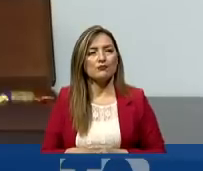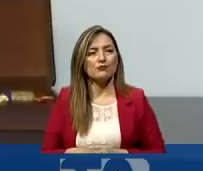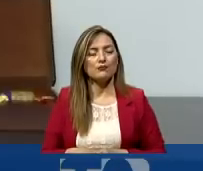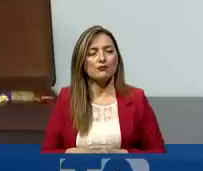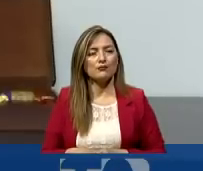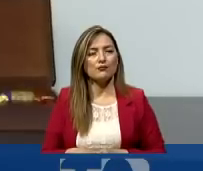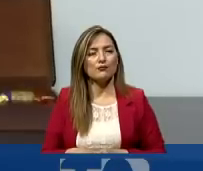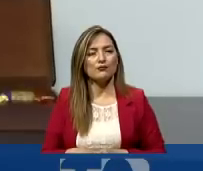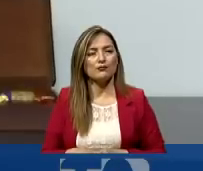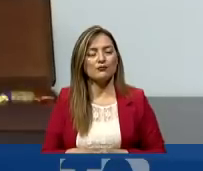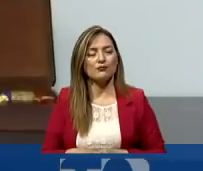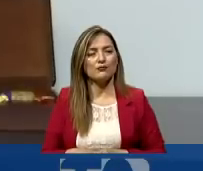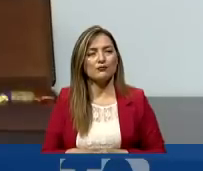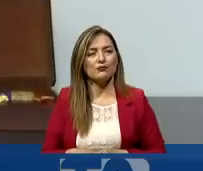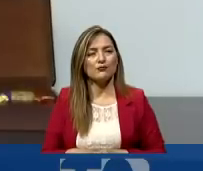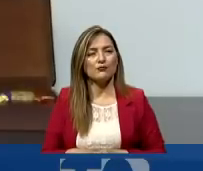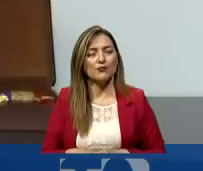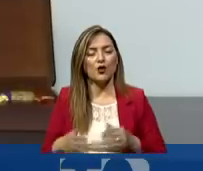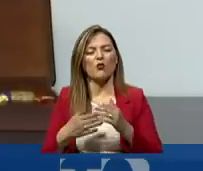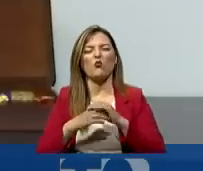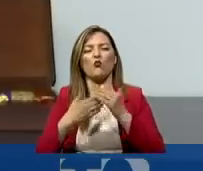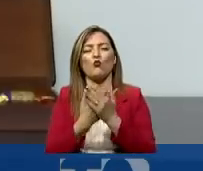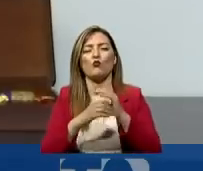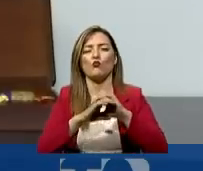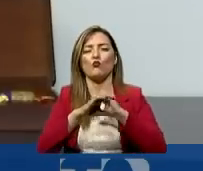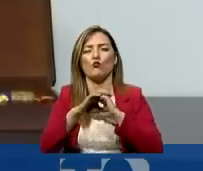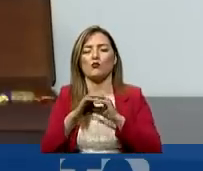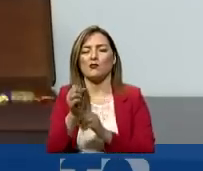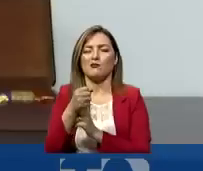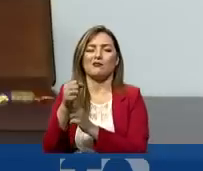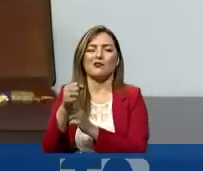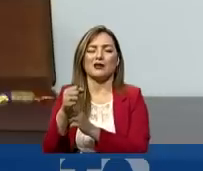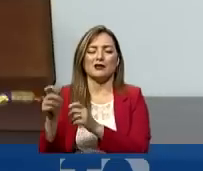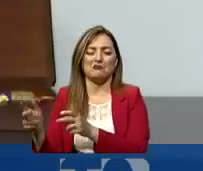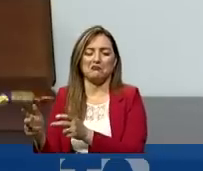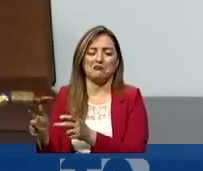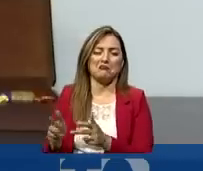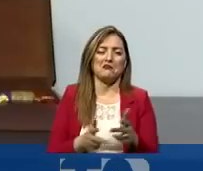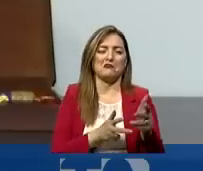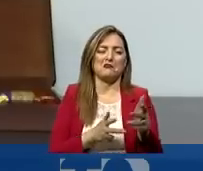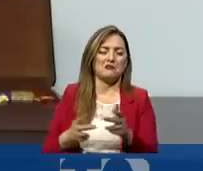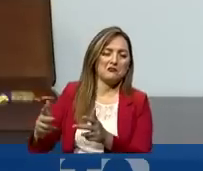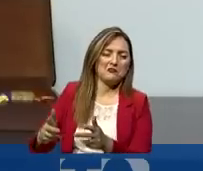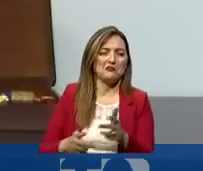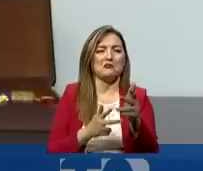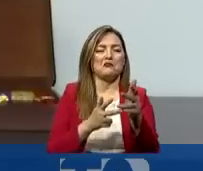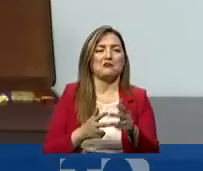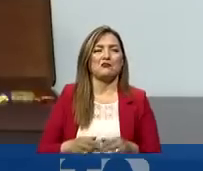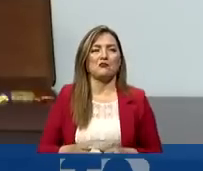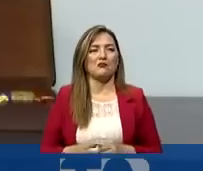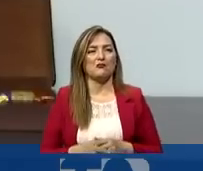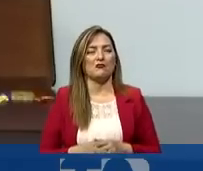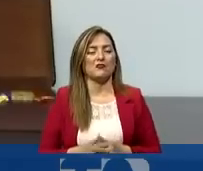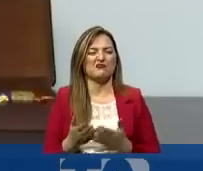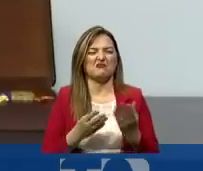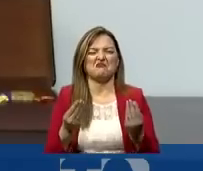flota que actualmente la utilizamos en el corredor podría significar un decrecimiento en la calidad